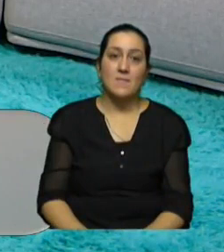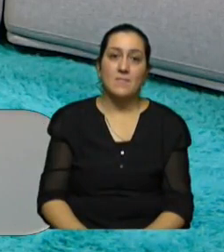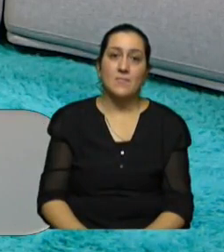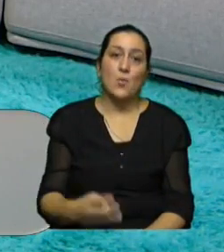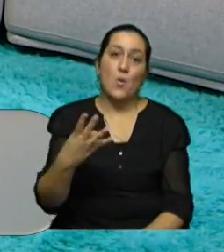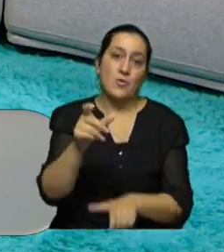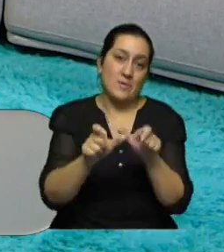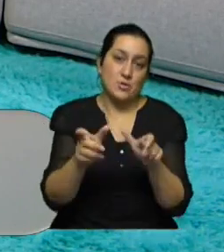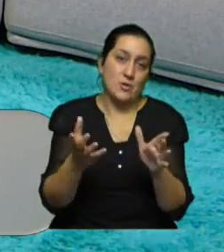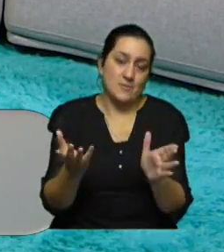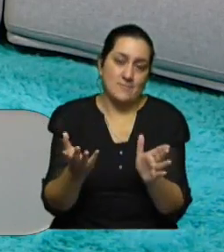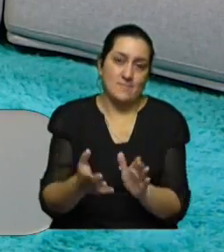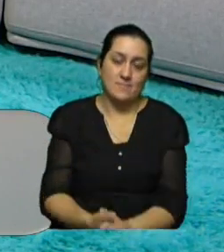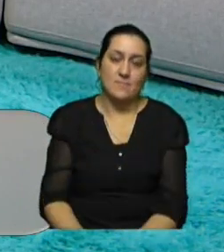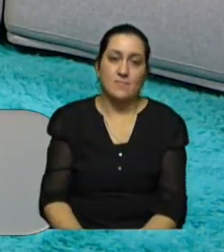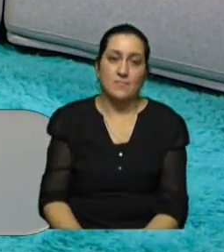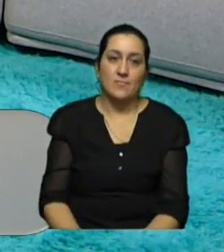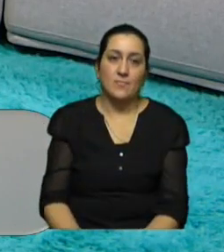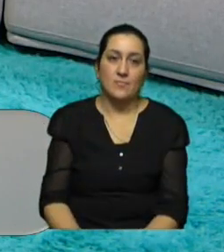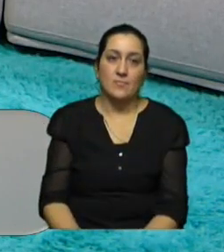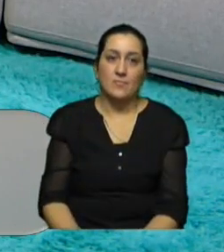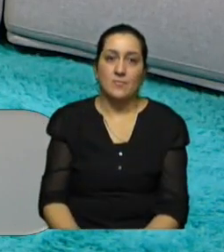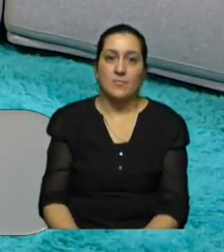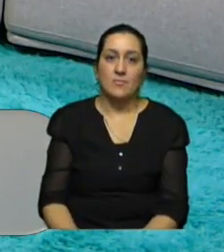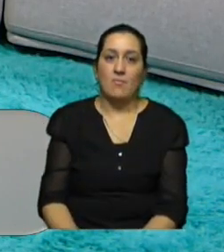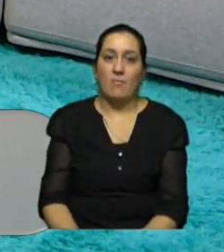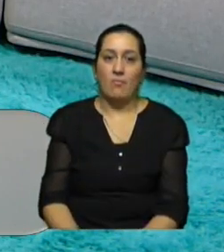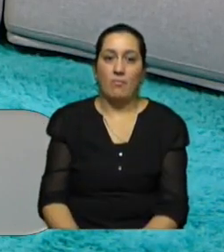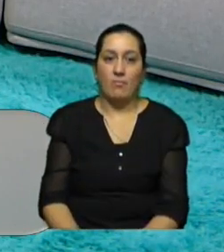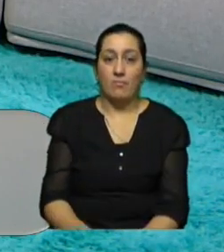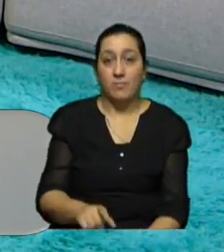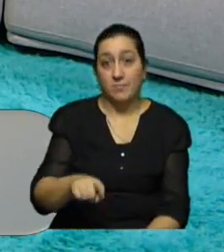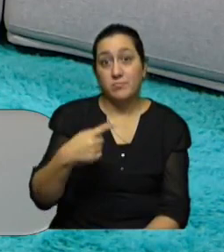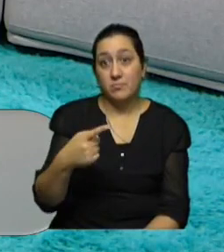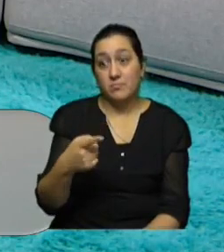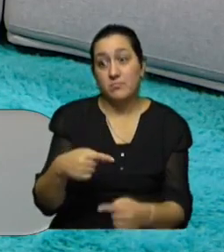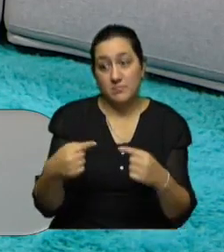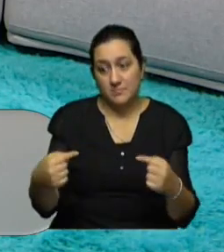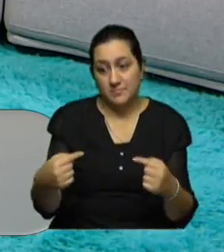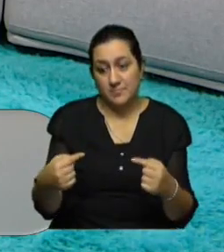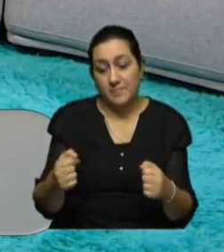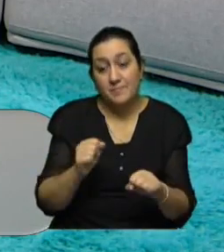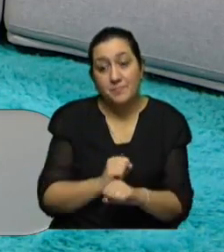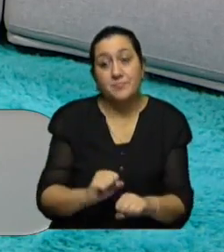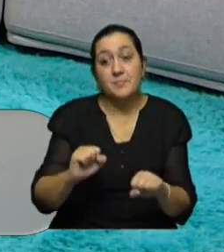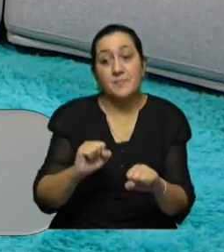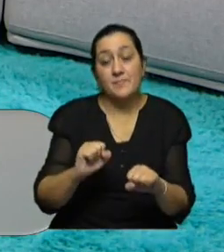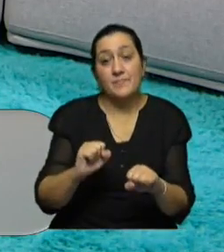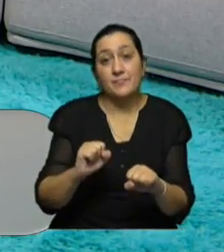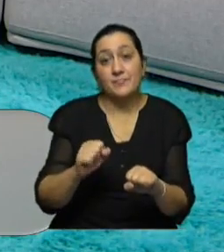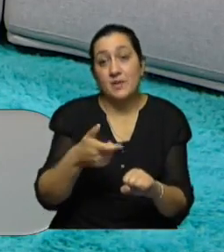contemplar esas otras eventualidades que pueden suceder, como tú decís, y que pueden hacer que un hogar, incluso